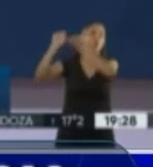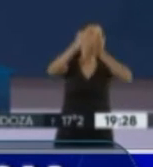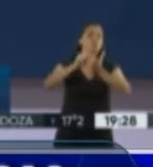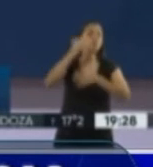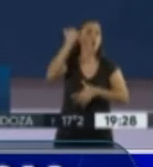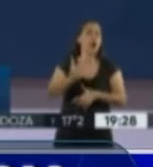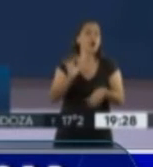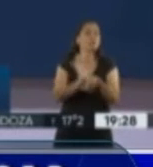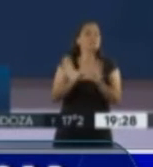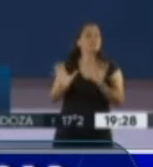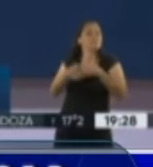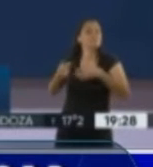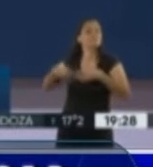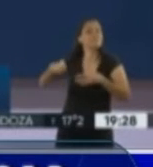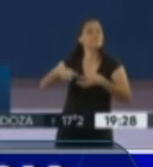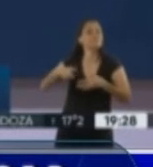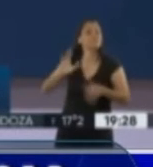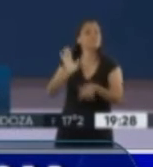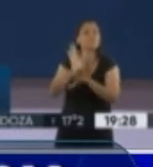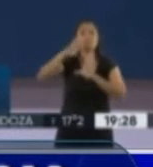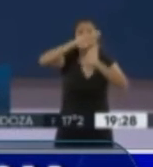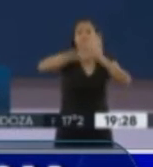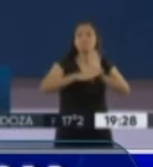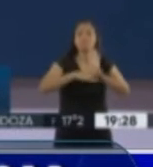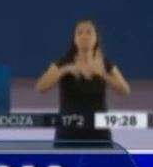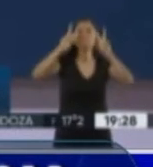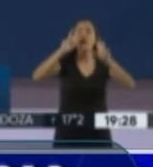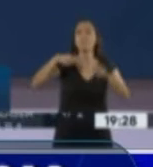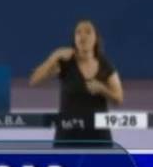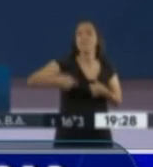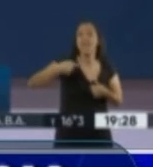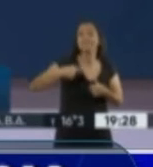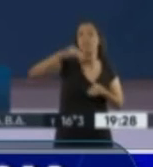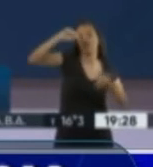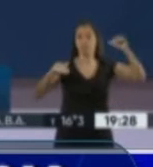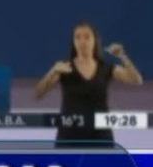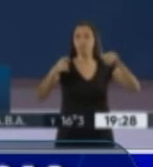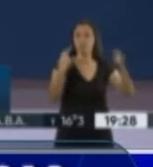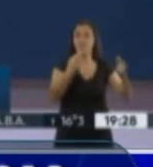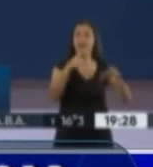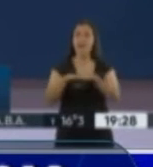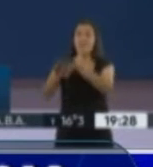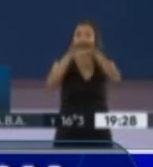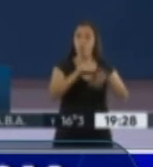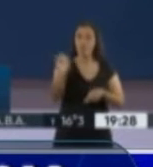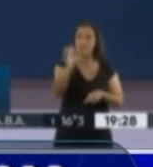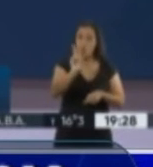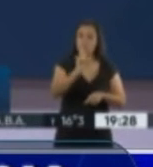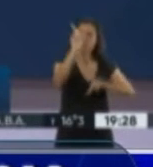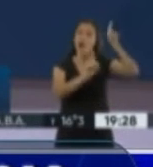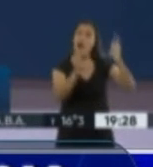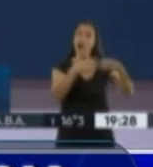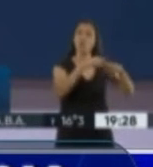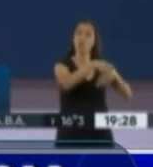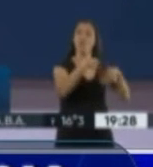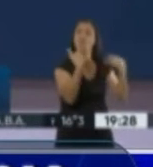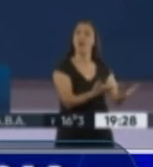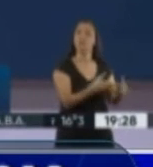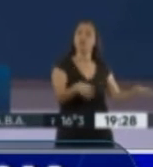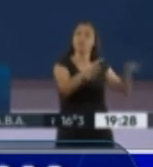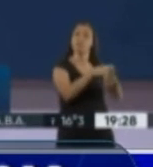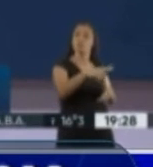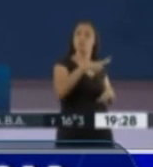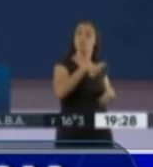que el presidente argentino, Alberto Fernández, hizo uso de la palabra para señalar de forma categórica que la Organización de